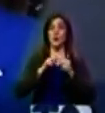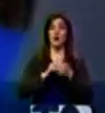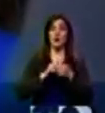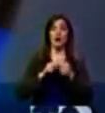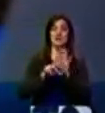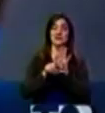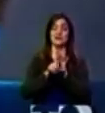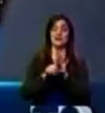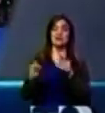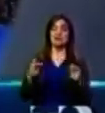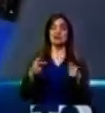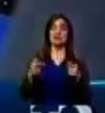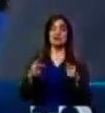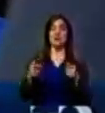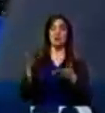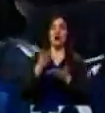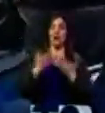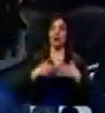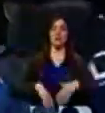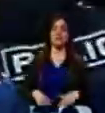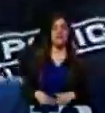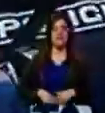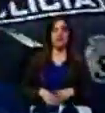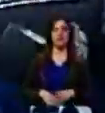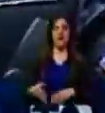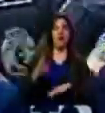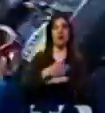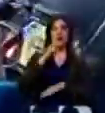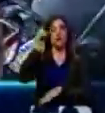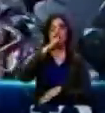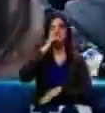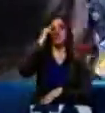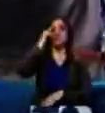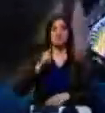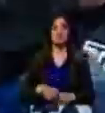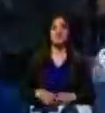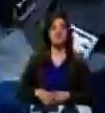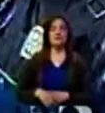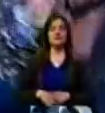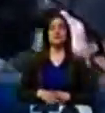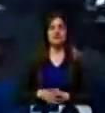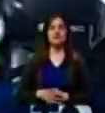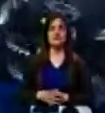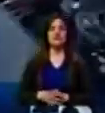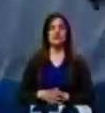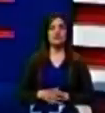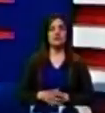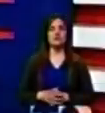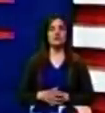jurídico en el que Manuela Pic vivió en tiempos de Rafael Correa. En Quito, Fausto Yepes, 24